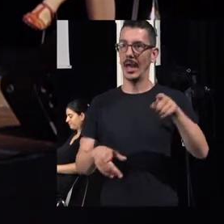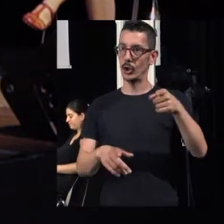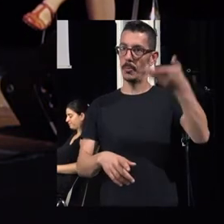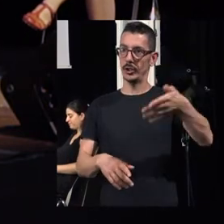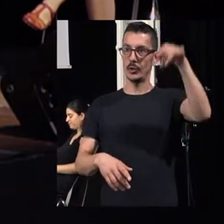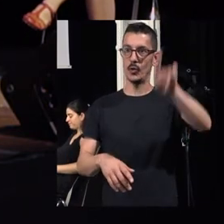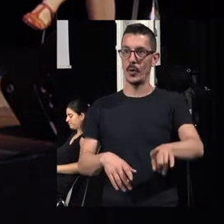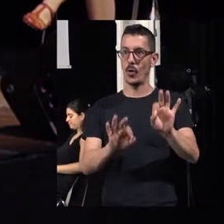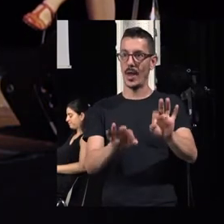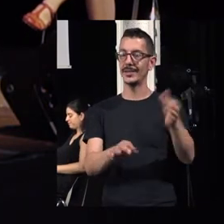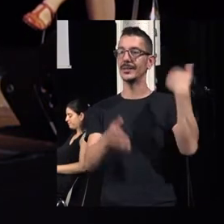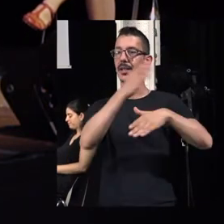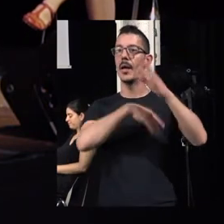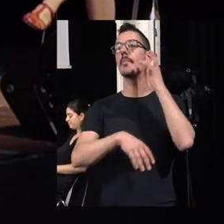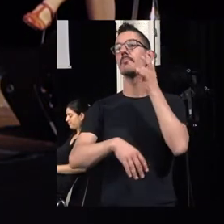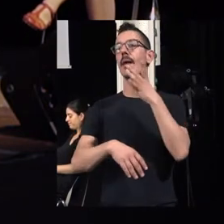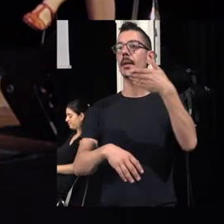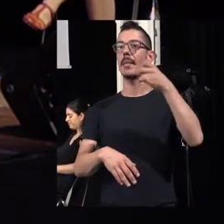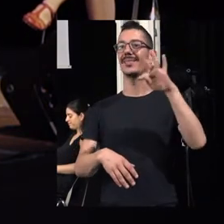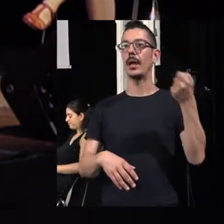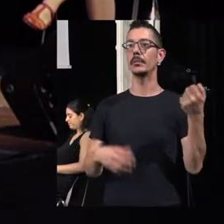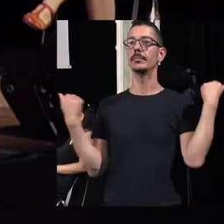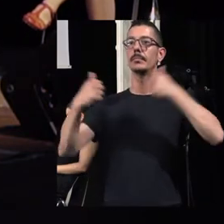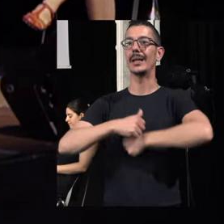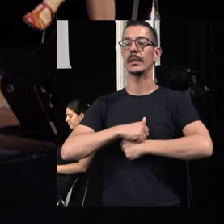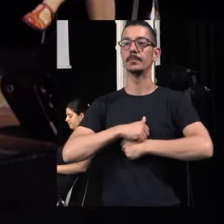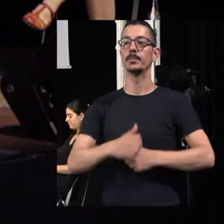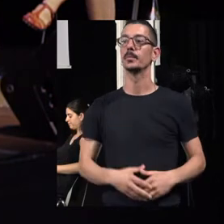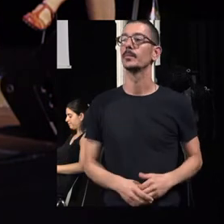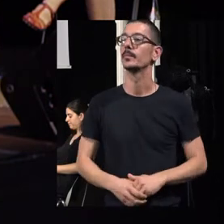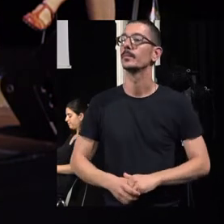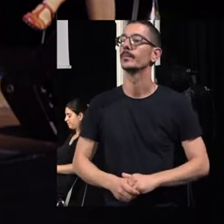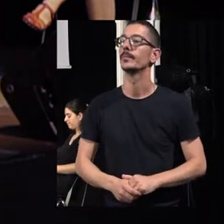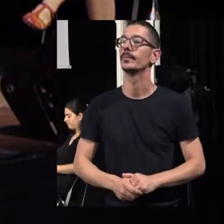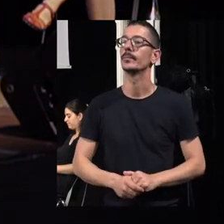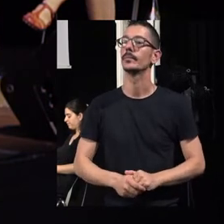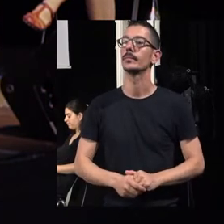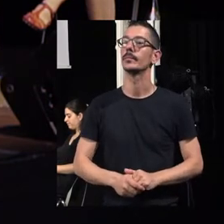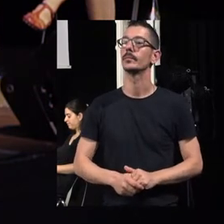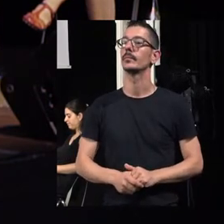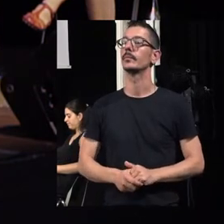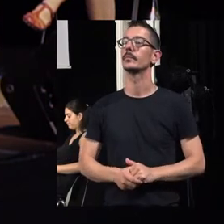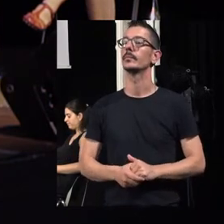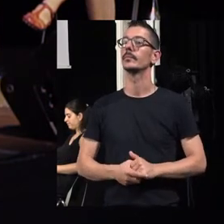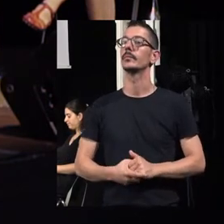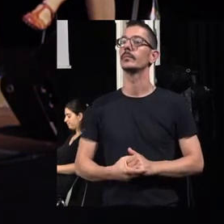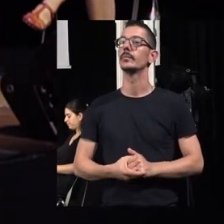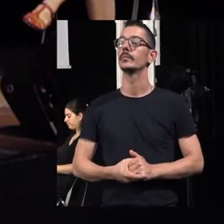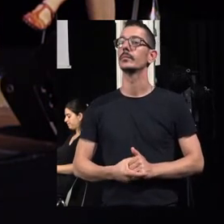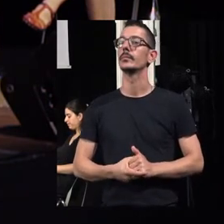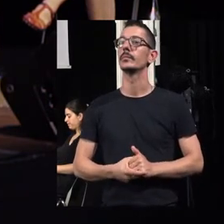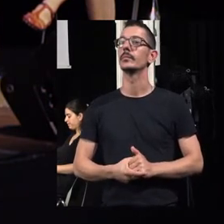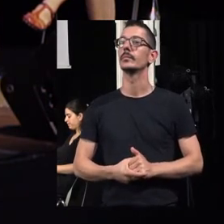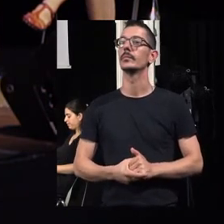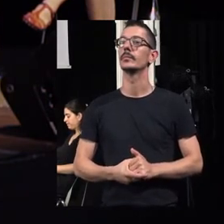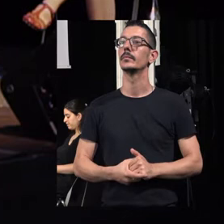importante, creo, ¿no? El título del bueno, de la del